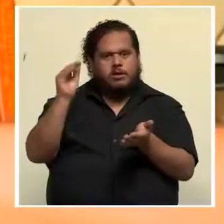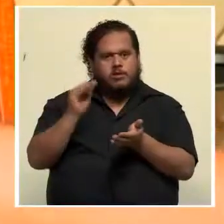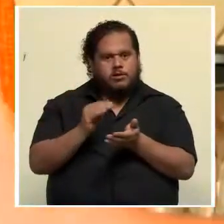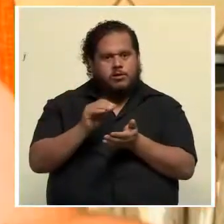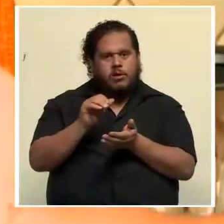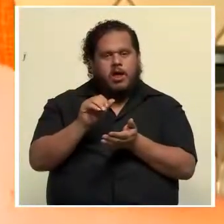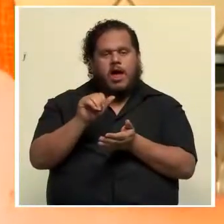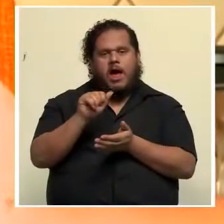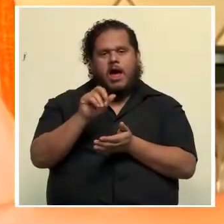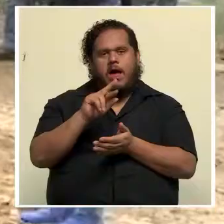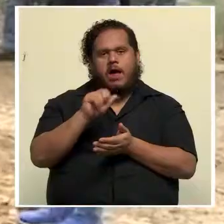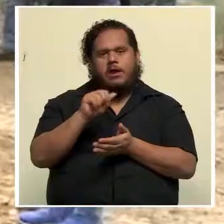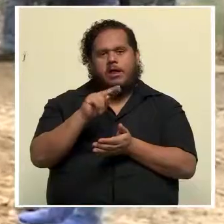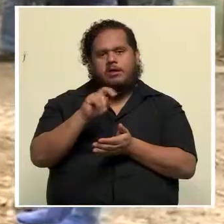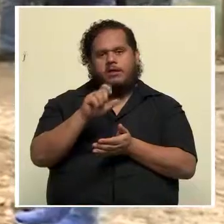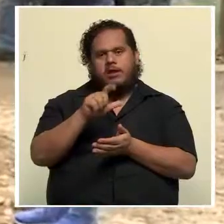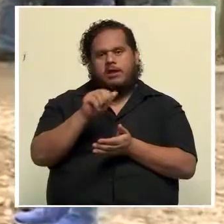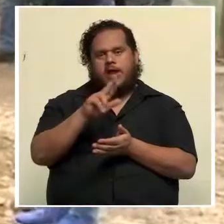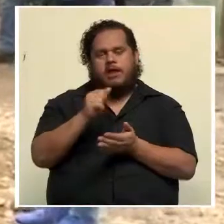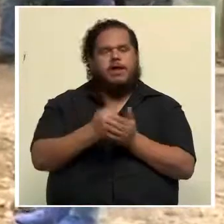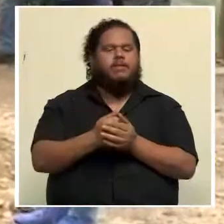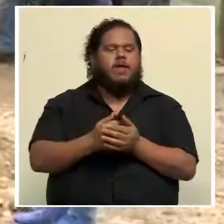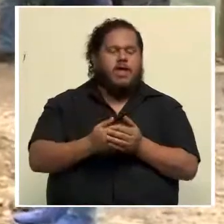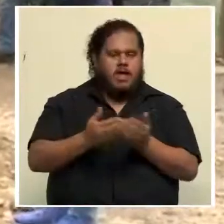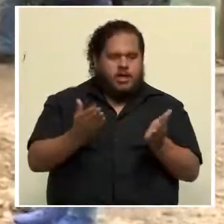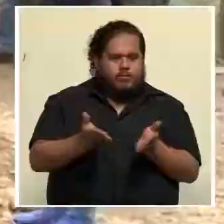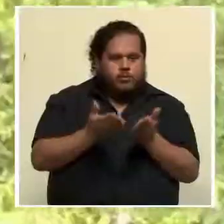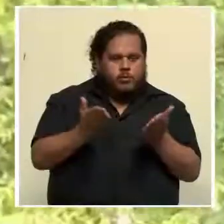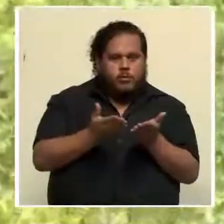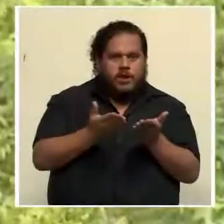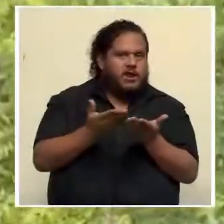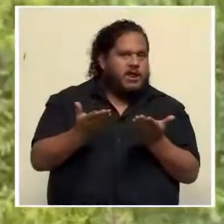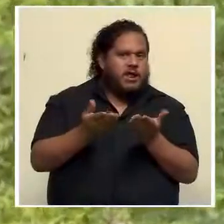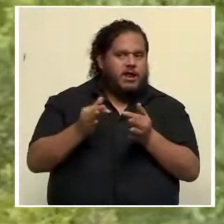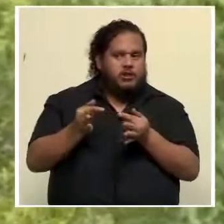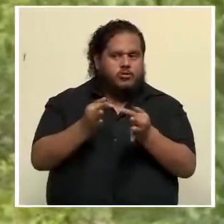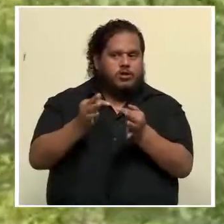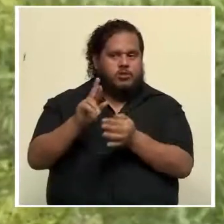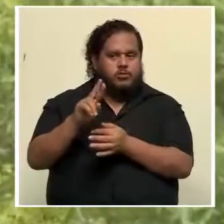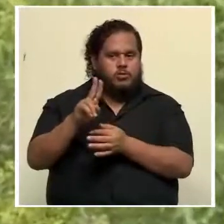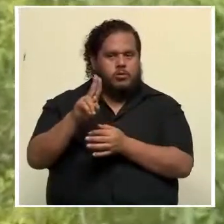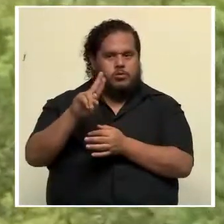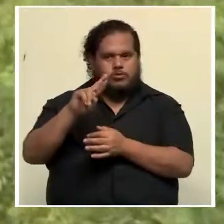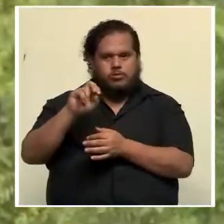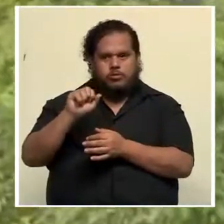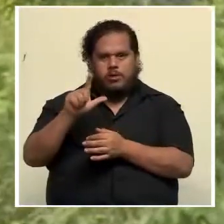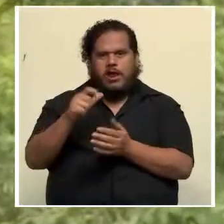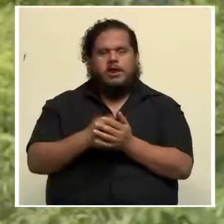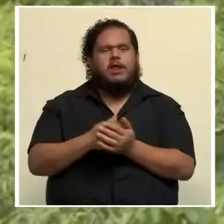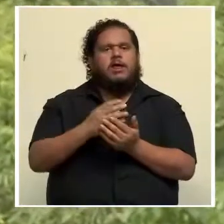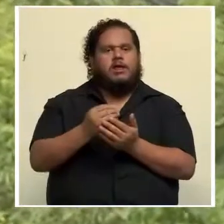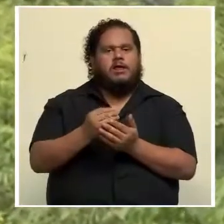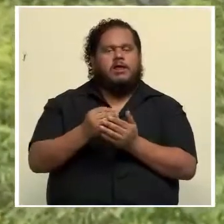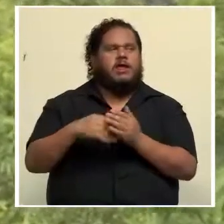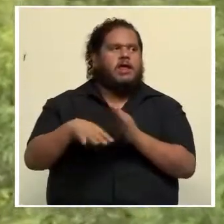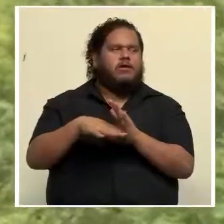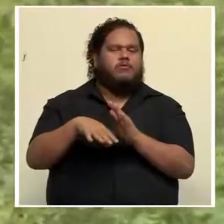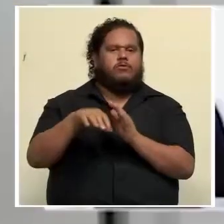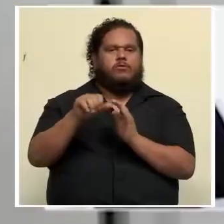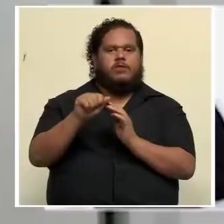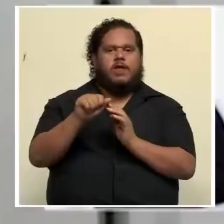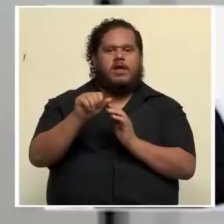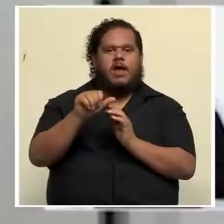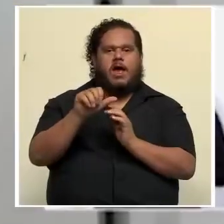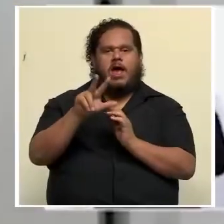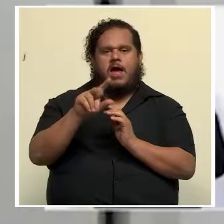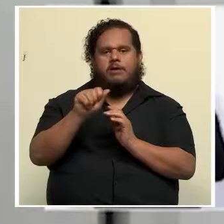arancelaria, fomentar el turismo rural y financiar a través del Fondo de Avales. Desde la campaña